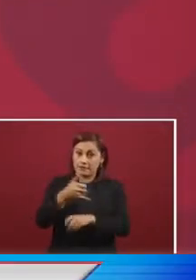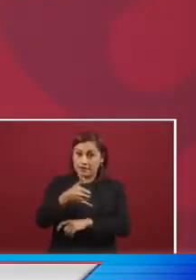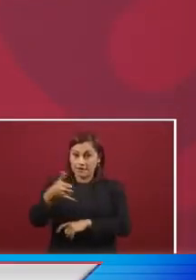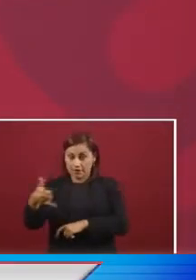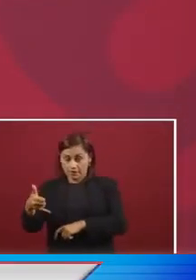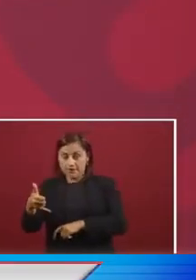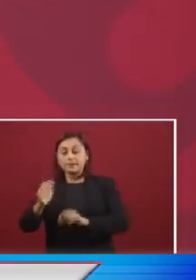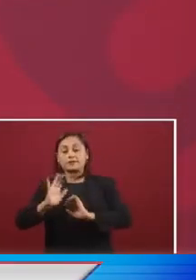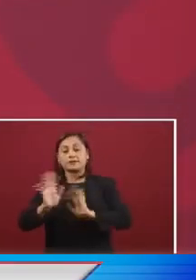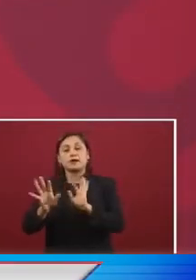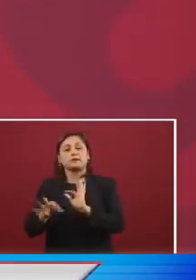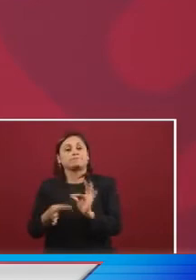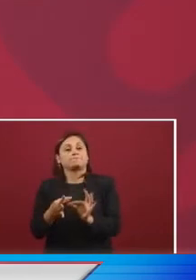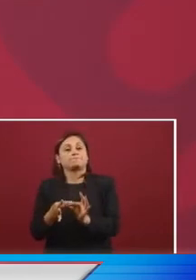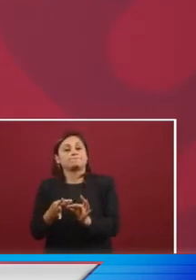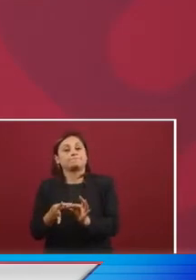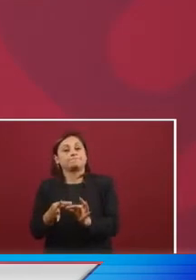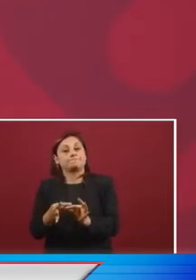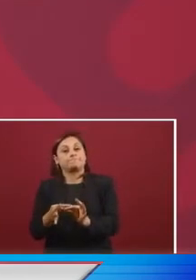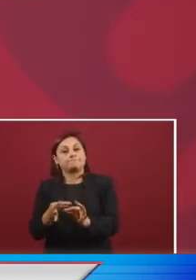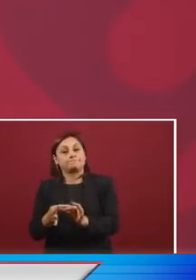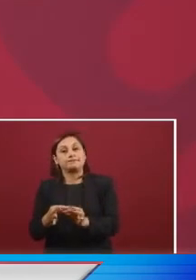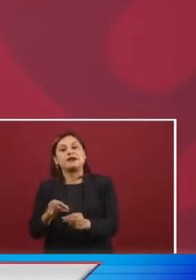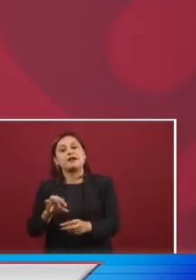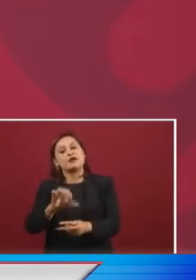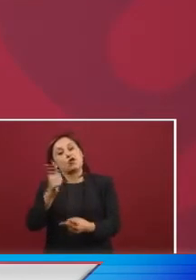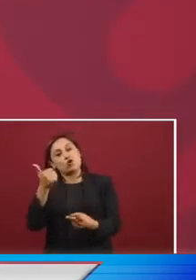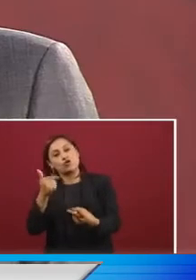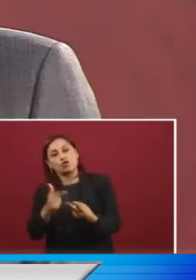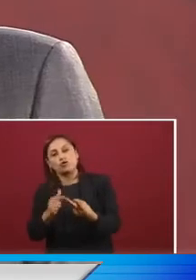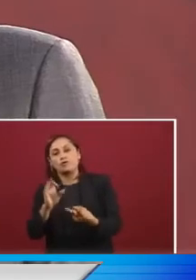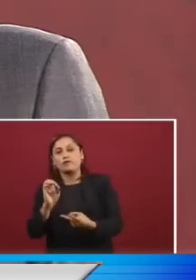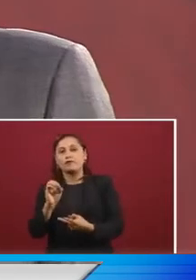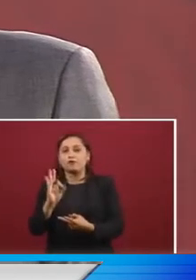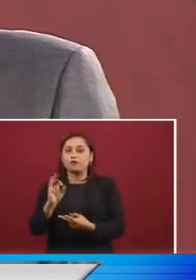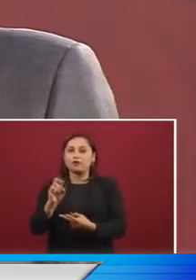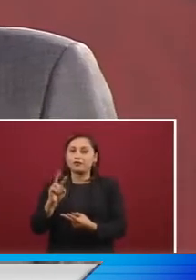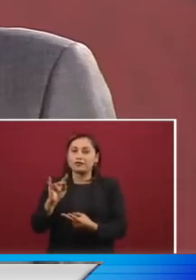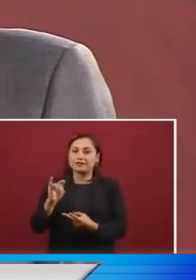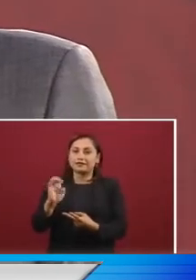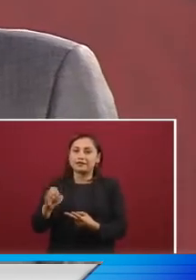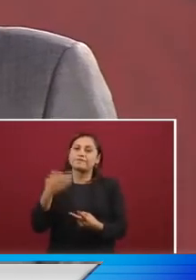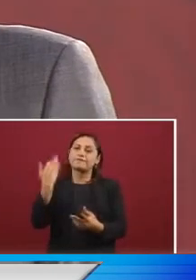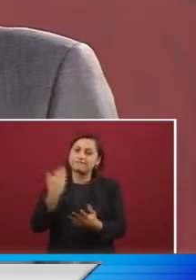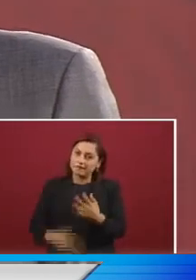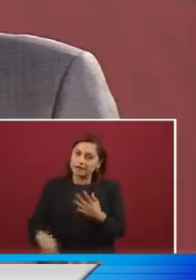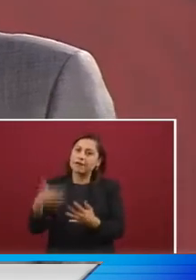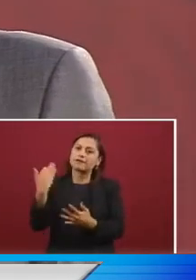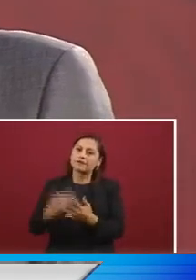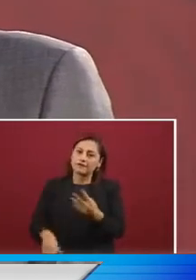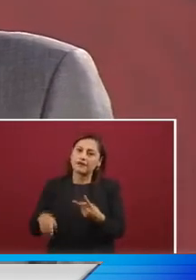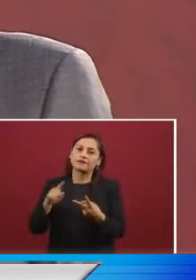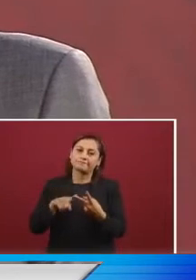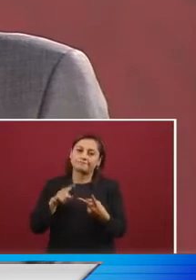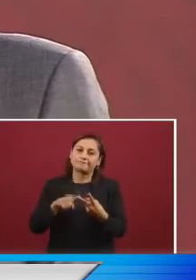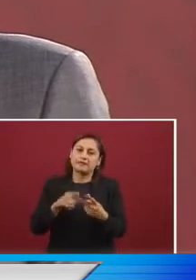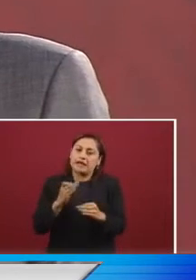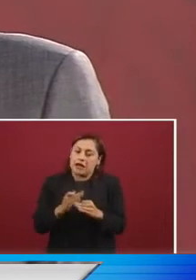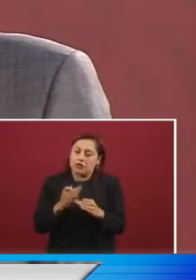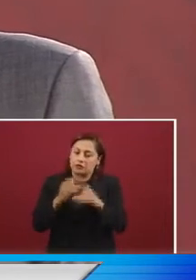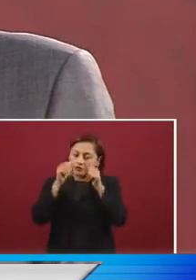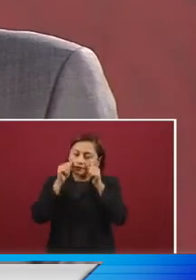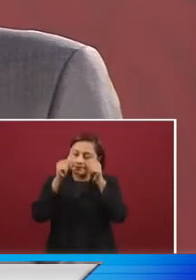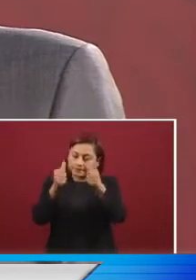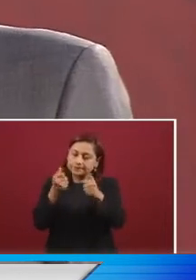de Foviste. Se dio la instrucción para que los mismos beneficios que se entregan ya a créditos del Infonavit se otorguen a créditos del Foviste.